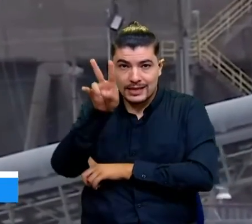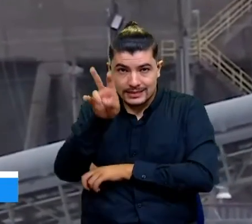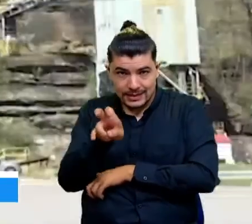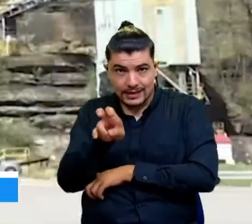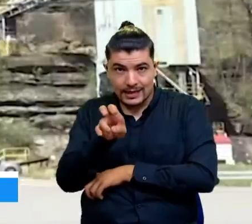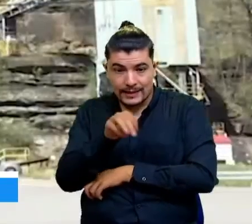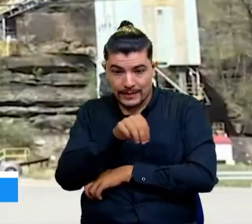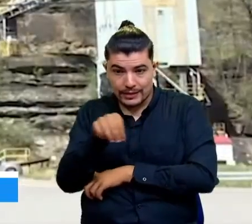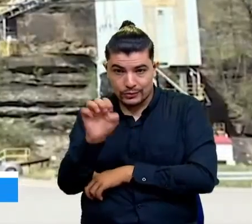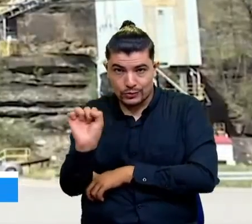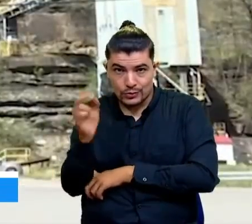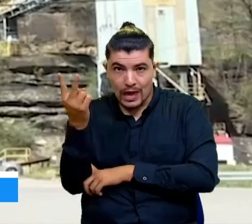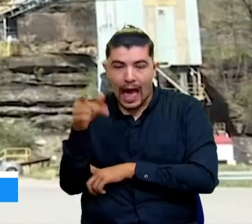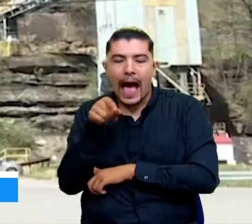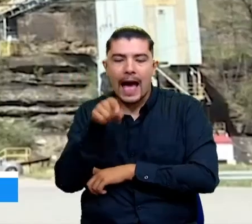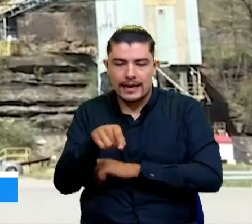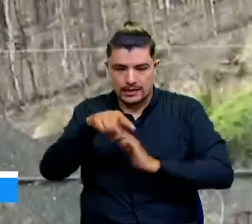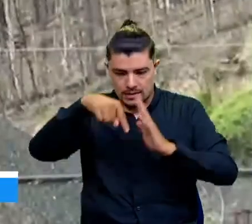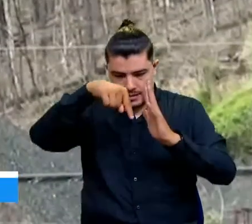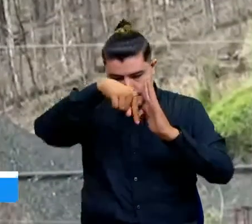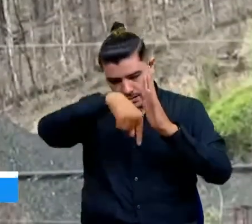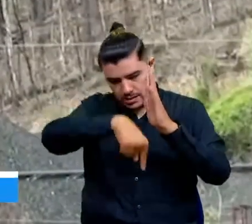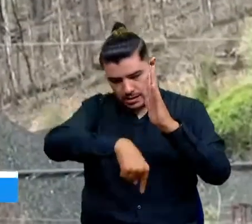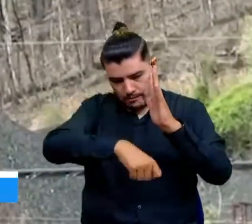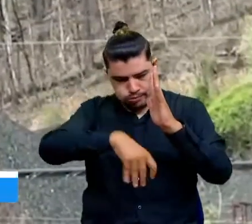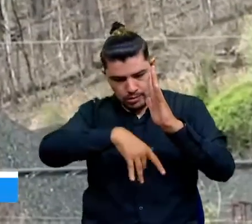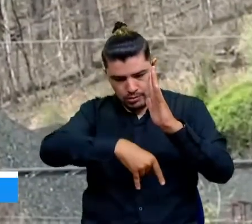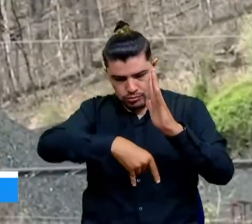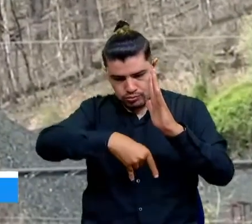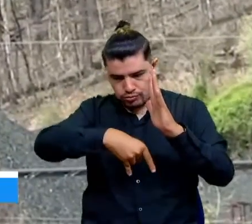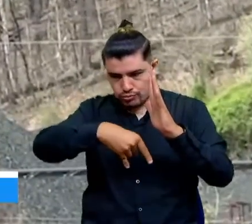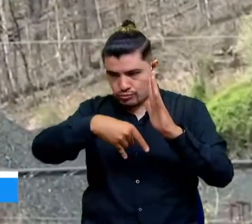del cual se perforarán los pozos de investigación, inyector y captador.